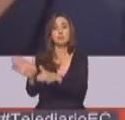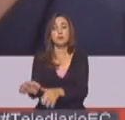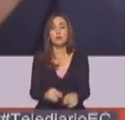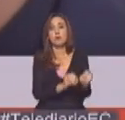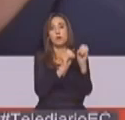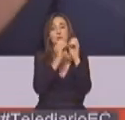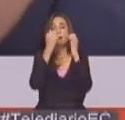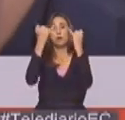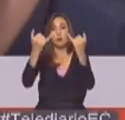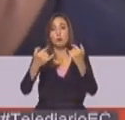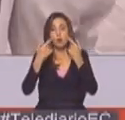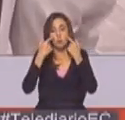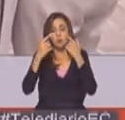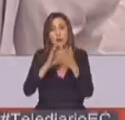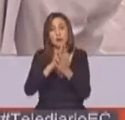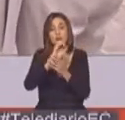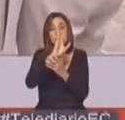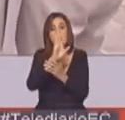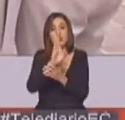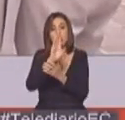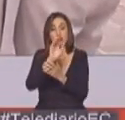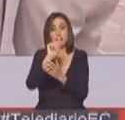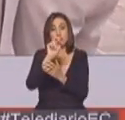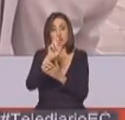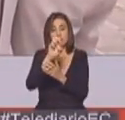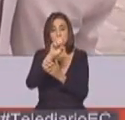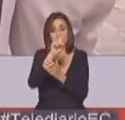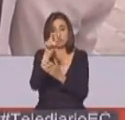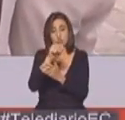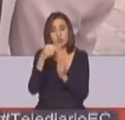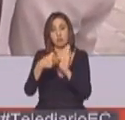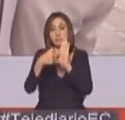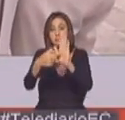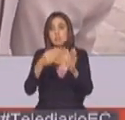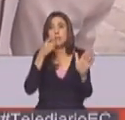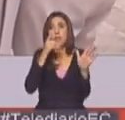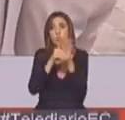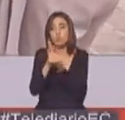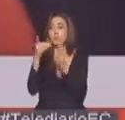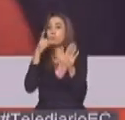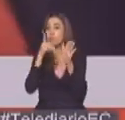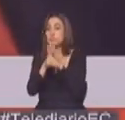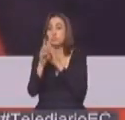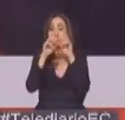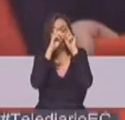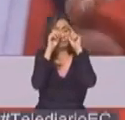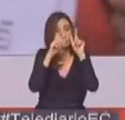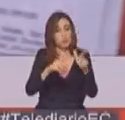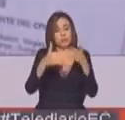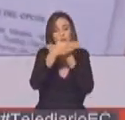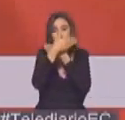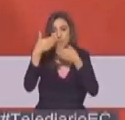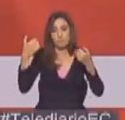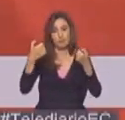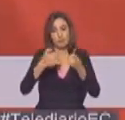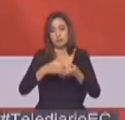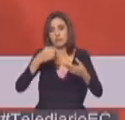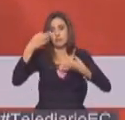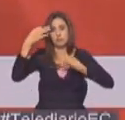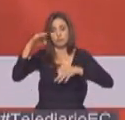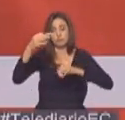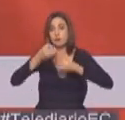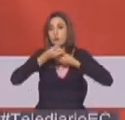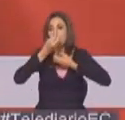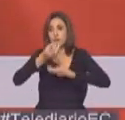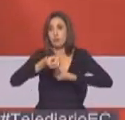josé carlos suárez desde la unión nacional de educadores impulsaron una denuncia ante la fiscalía por perjurio y falso testimonio y por falsificación